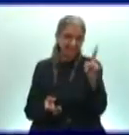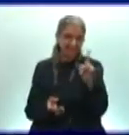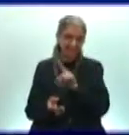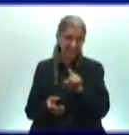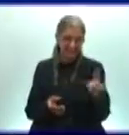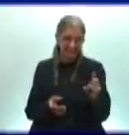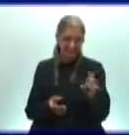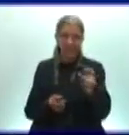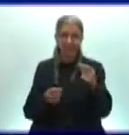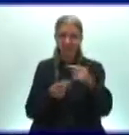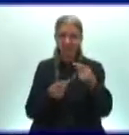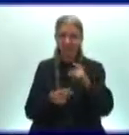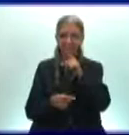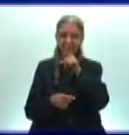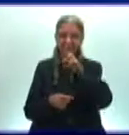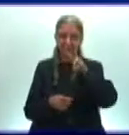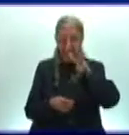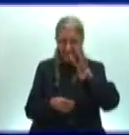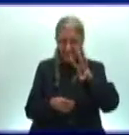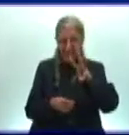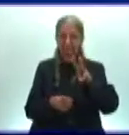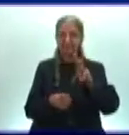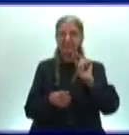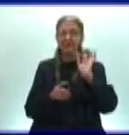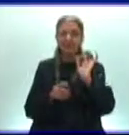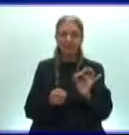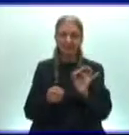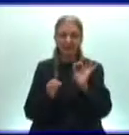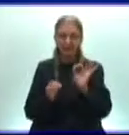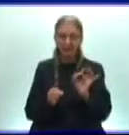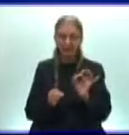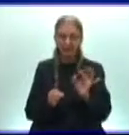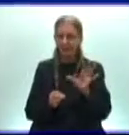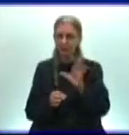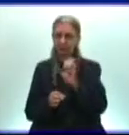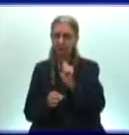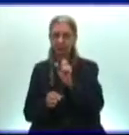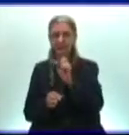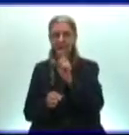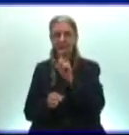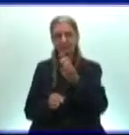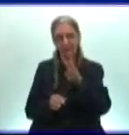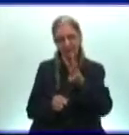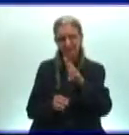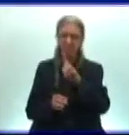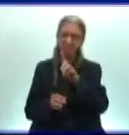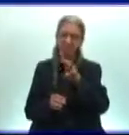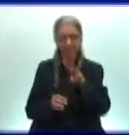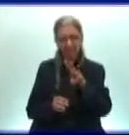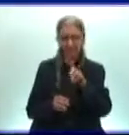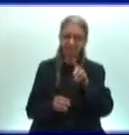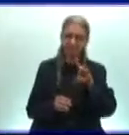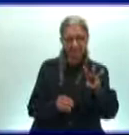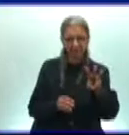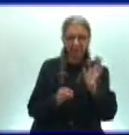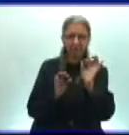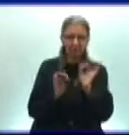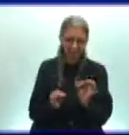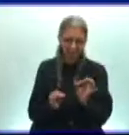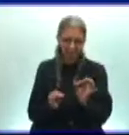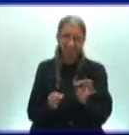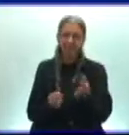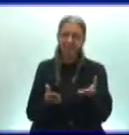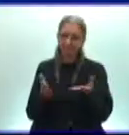coincide con la cantidad de protones y este a su vez con la cantidad de electrones en la distribución electrónica. Por tanto, su número atómico